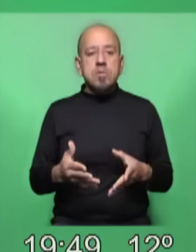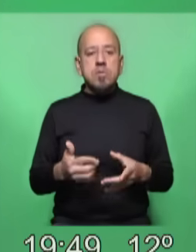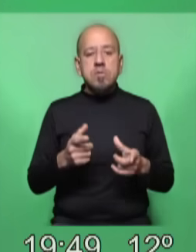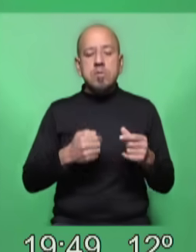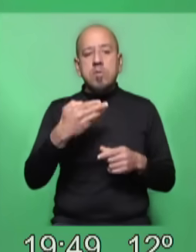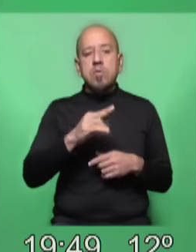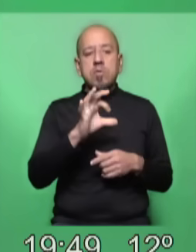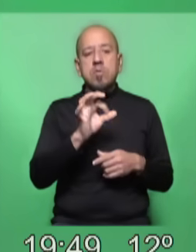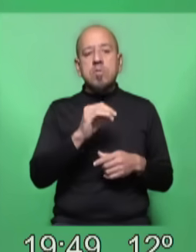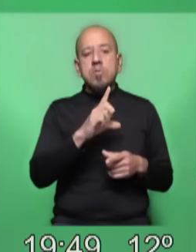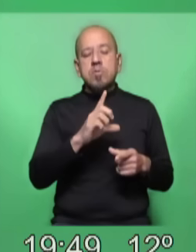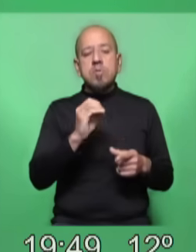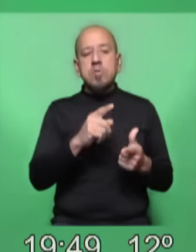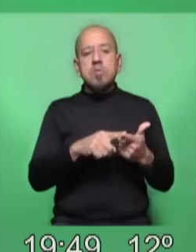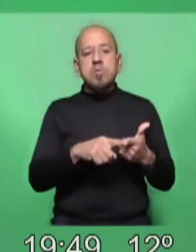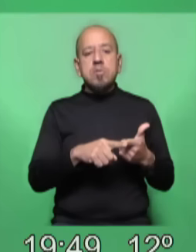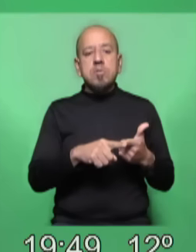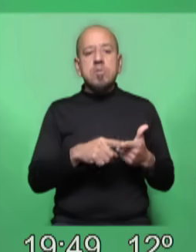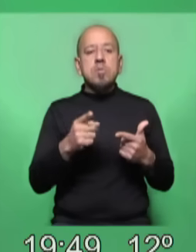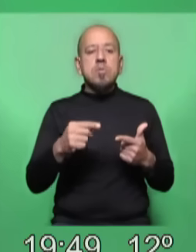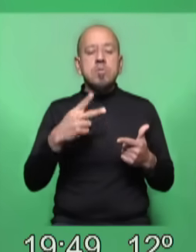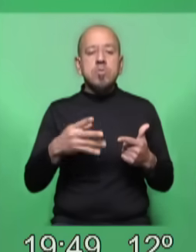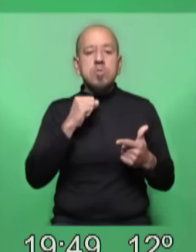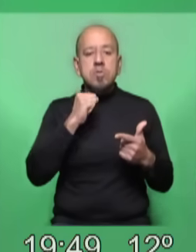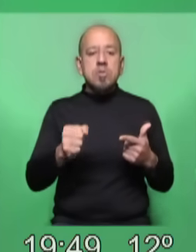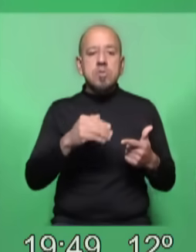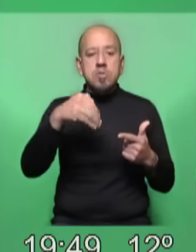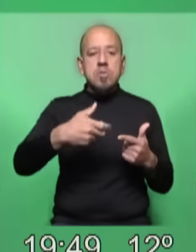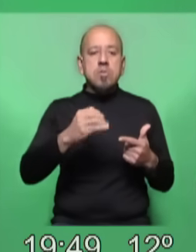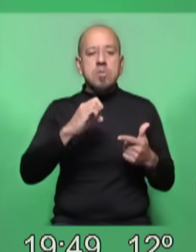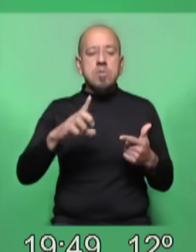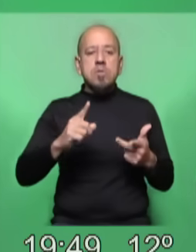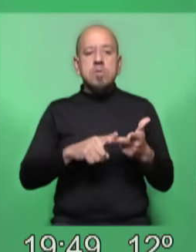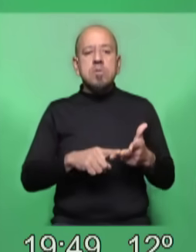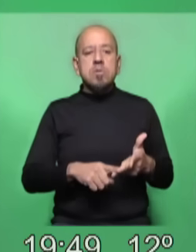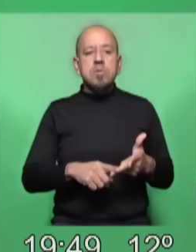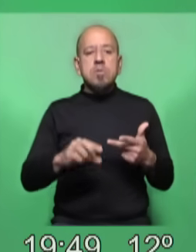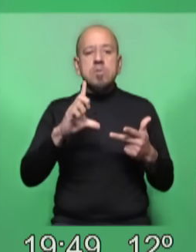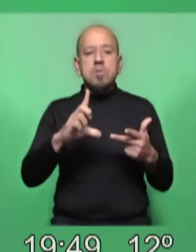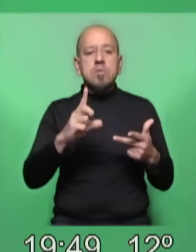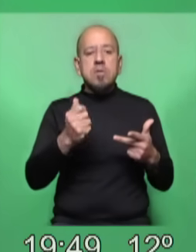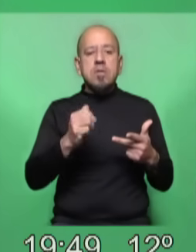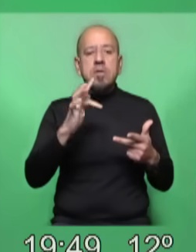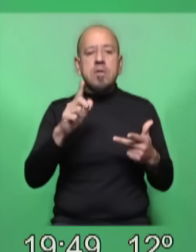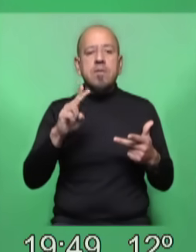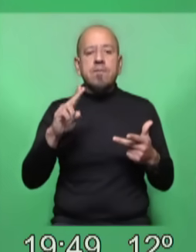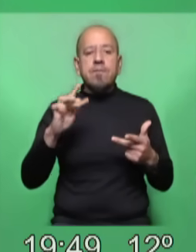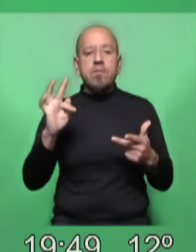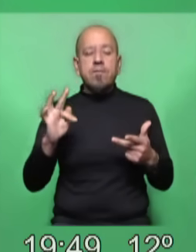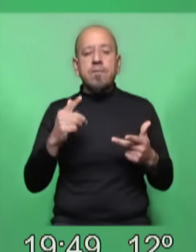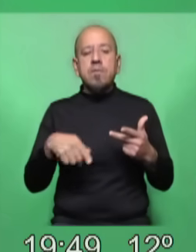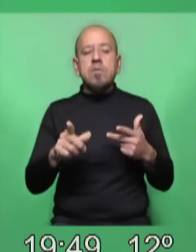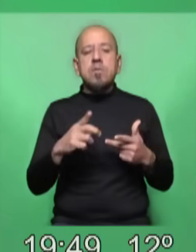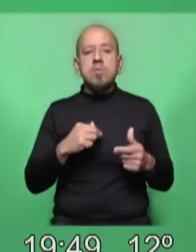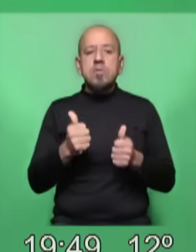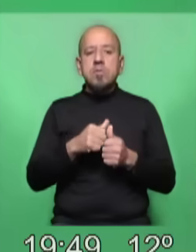gustillo menos pero también entiende que es un subsecretario del interior Guillermo Maciel Cómo definir a la flu que es un personaje muy cercano a la calle